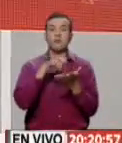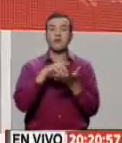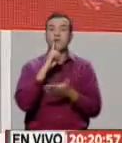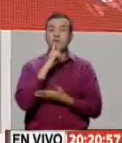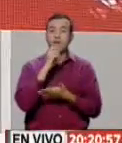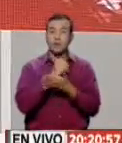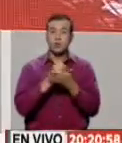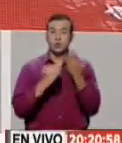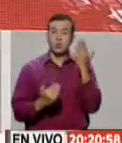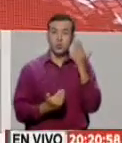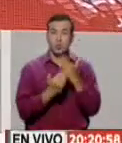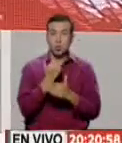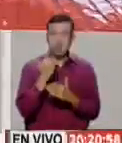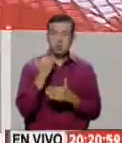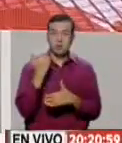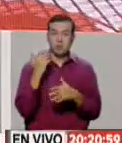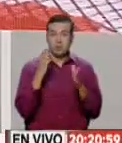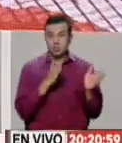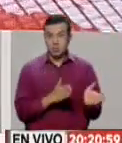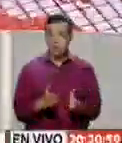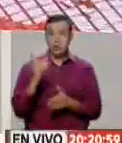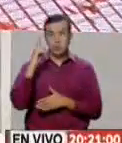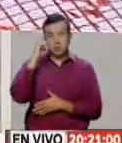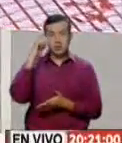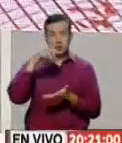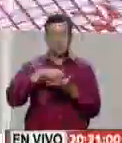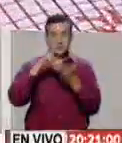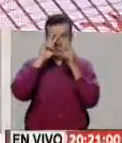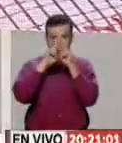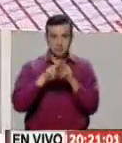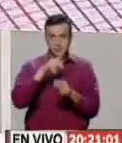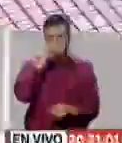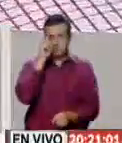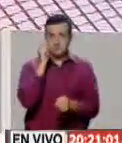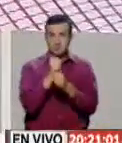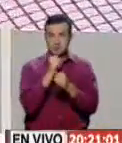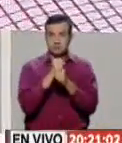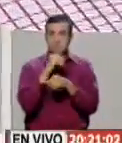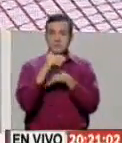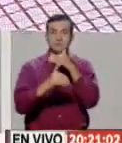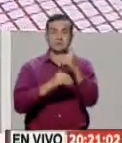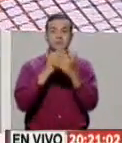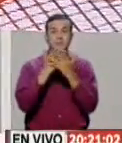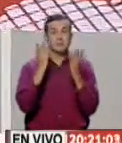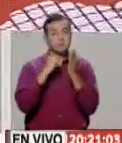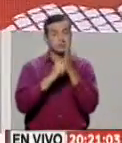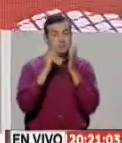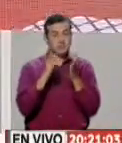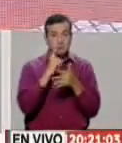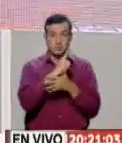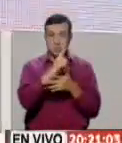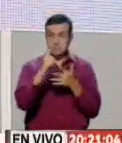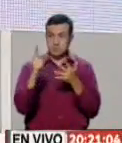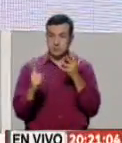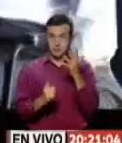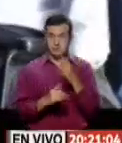Oro un nuevo gabinete ministerial. El gobernante pasó revista al trabajo y avances de los ministerios y de cada mesa